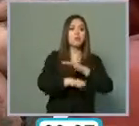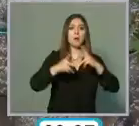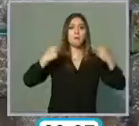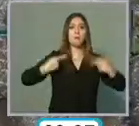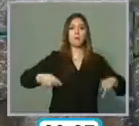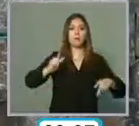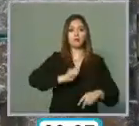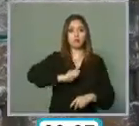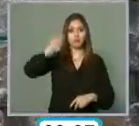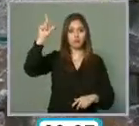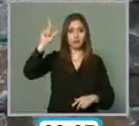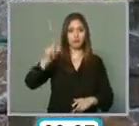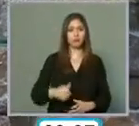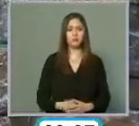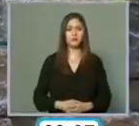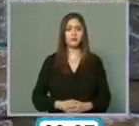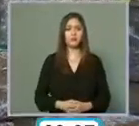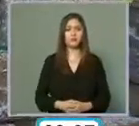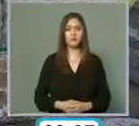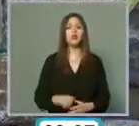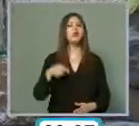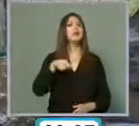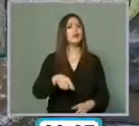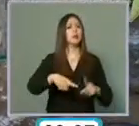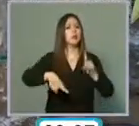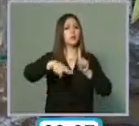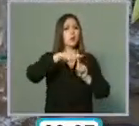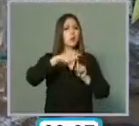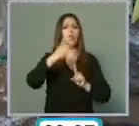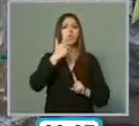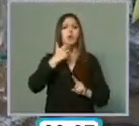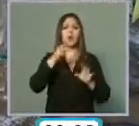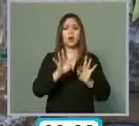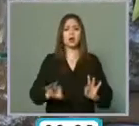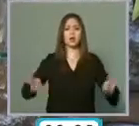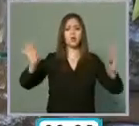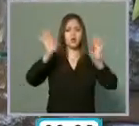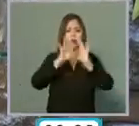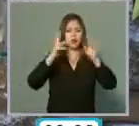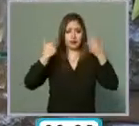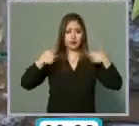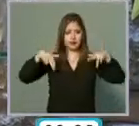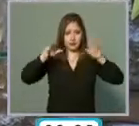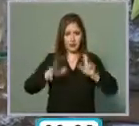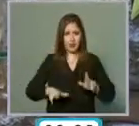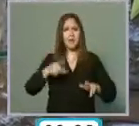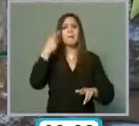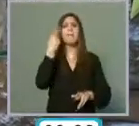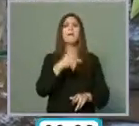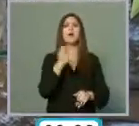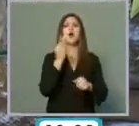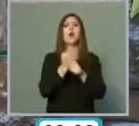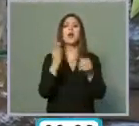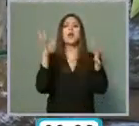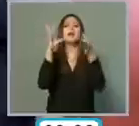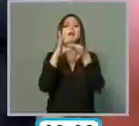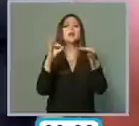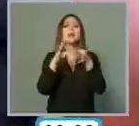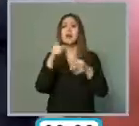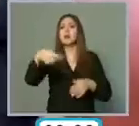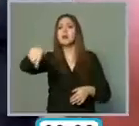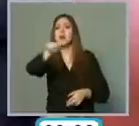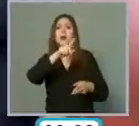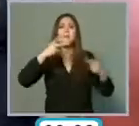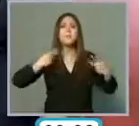Evidentemente la Cruz Roja es emblemático en esto, pero a mí me gustaría justo que nos dijeras, para todas aquellas que nos están viendo en este momento, ¿cuáles son